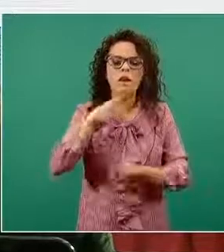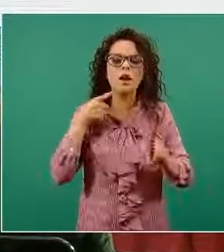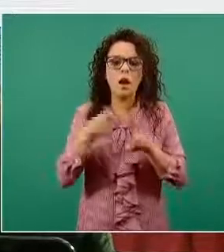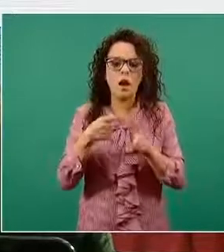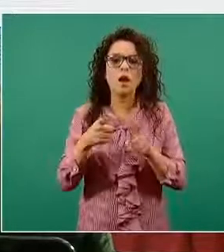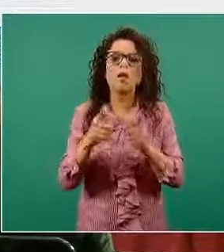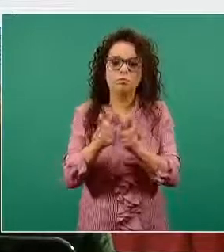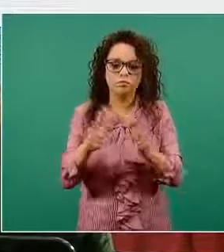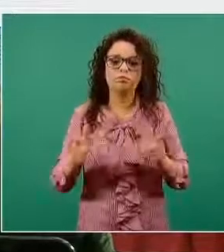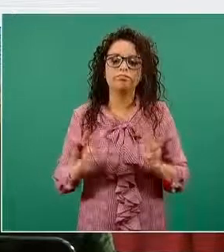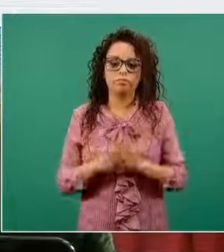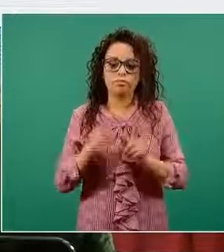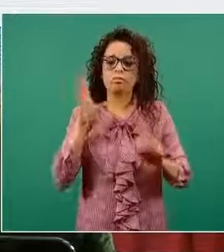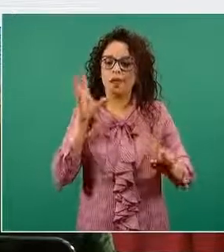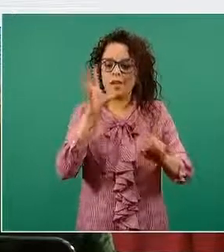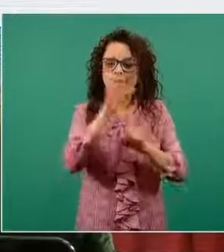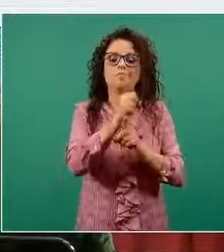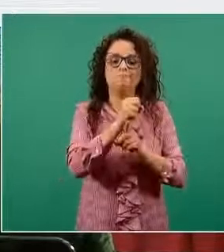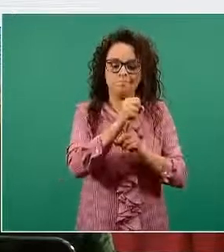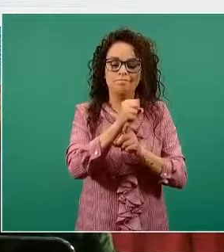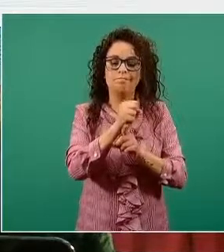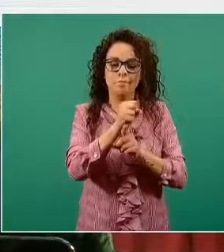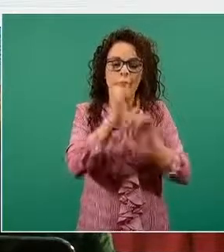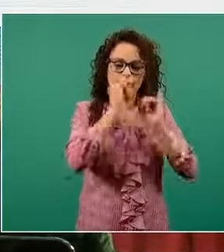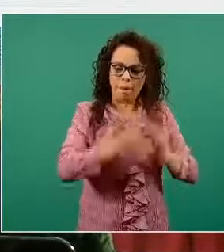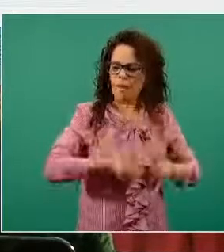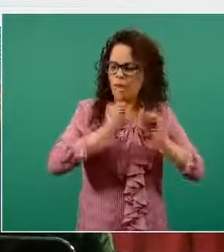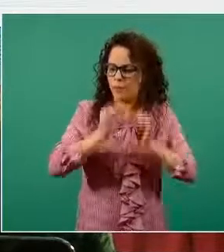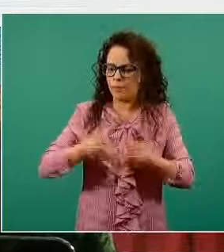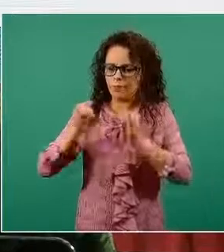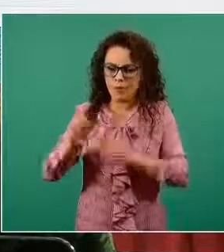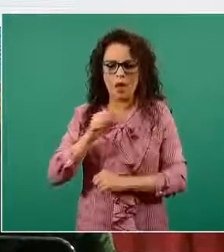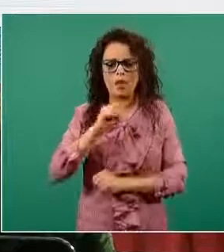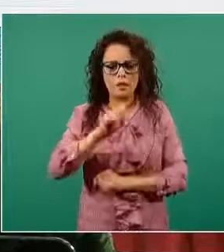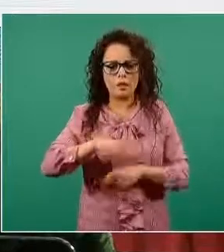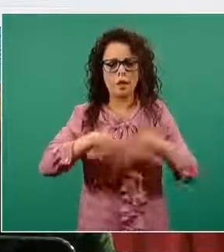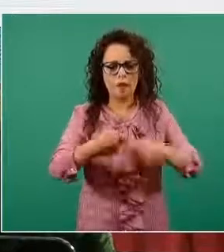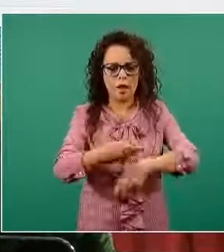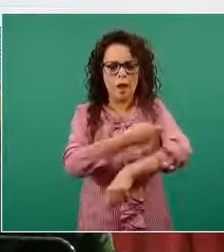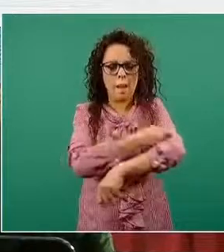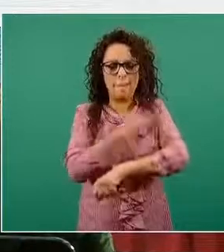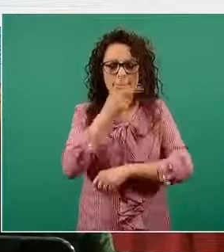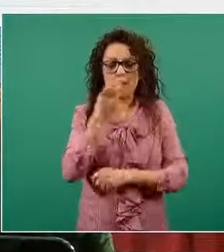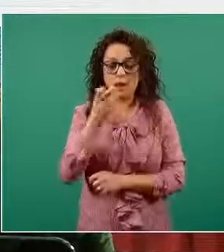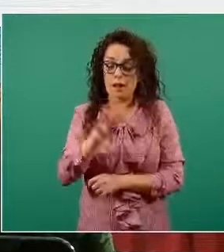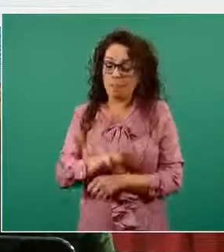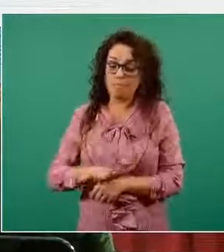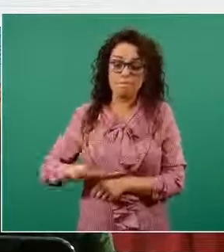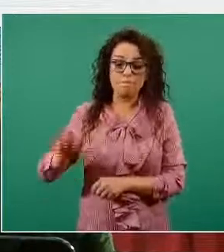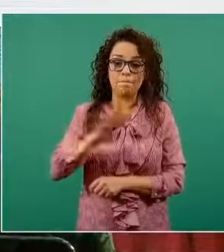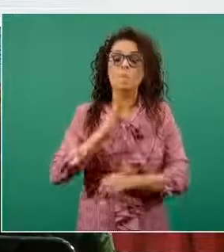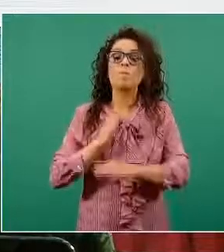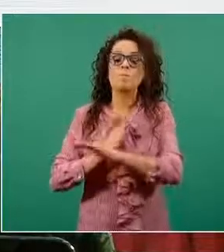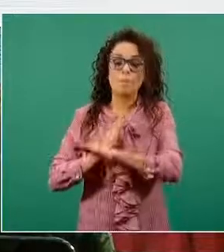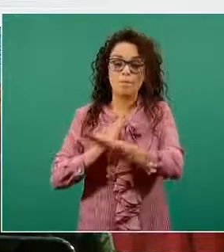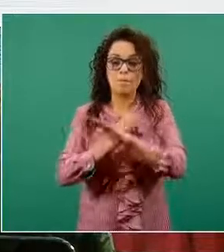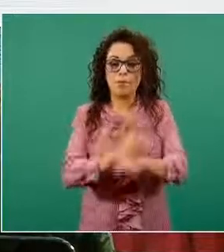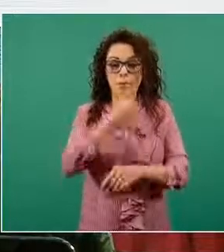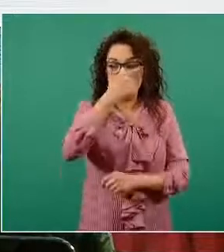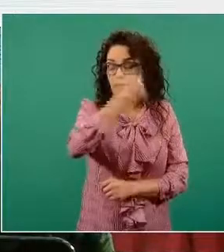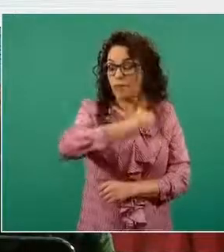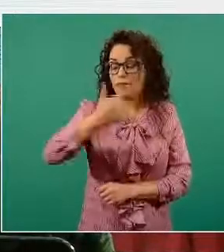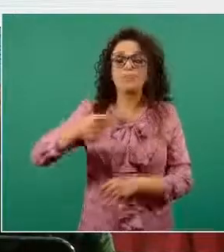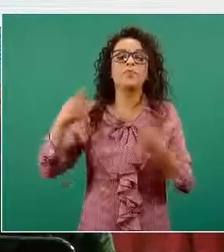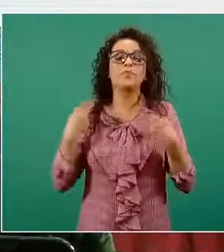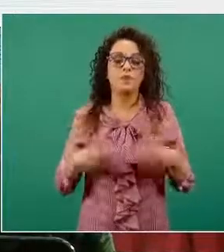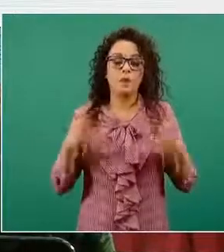lo individual se está vacunando y eso lleva a producir una respuesta inmune, una respuesta de defensas de cada una de las